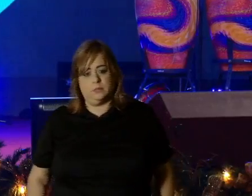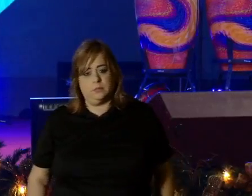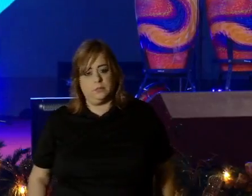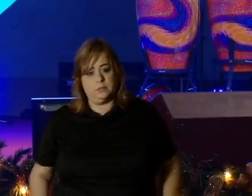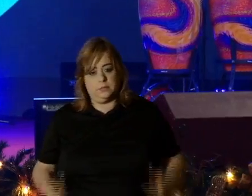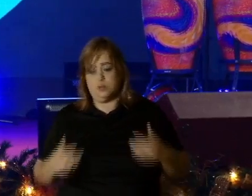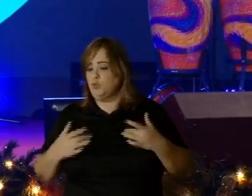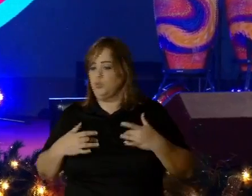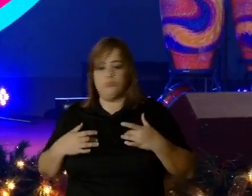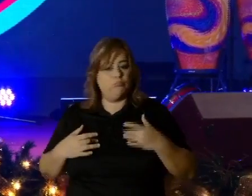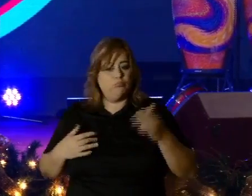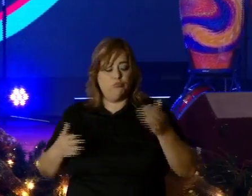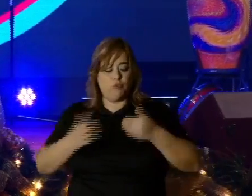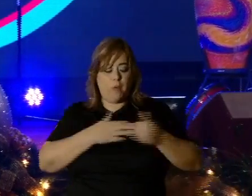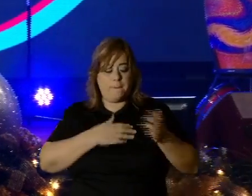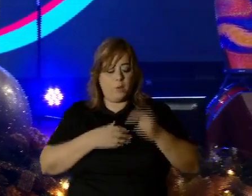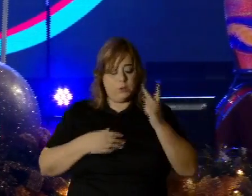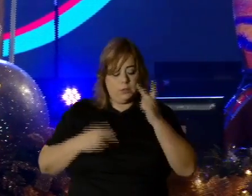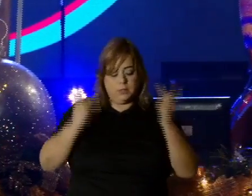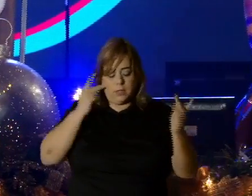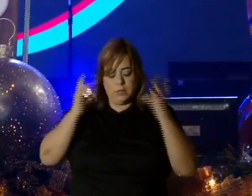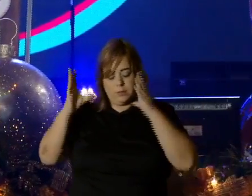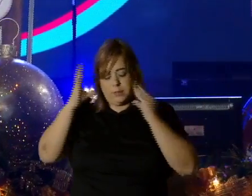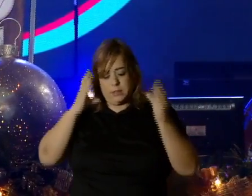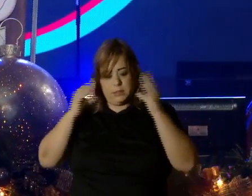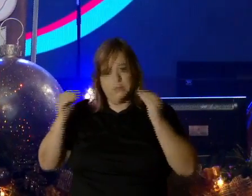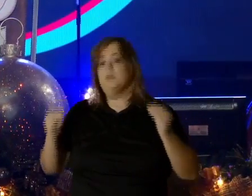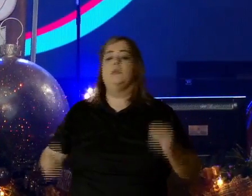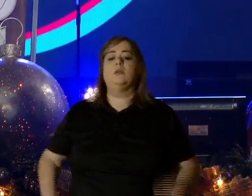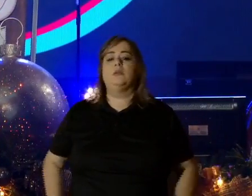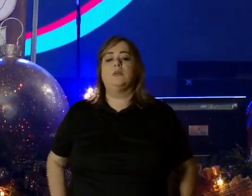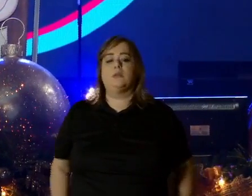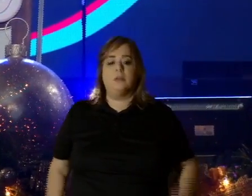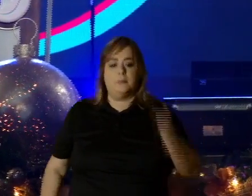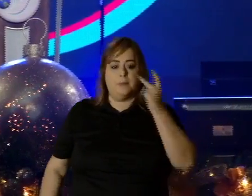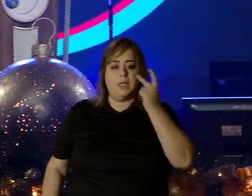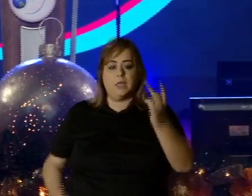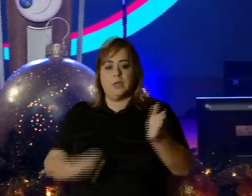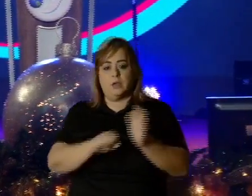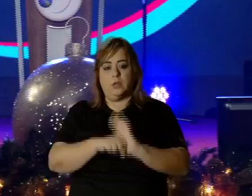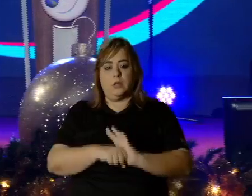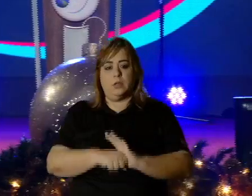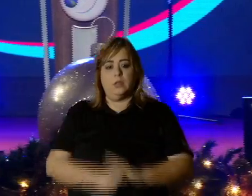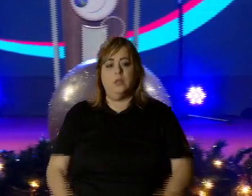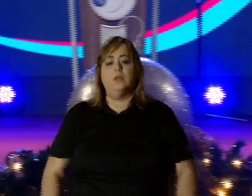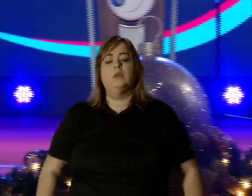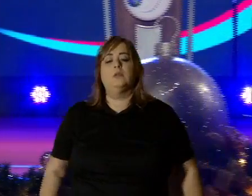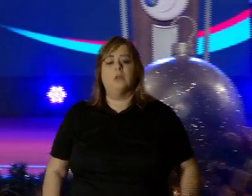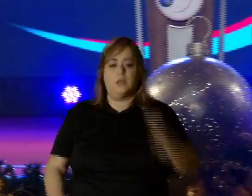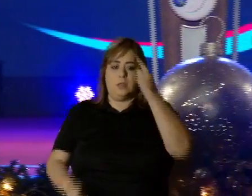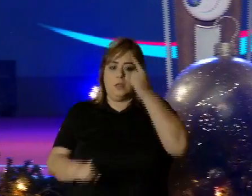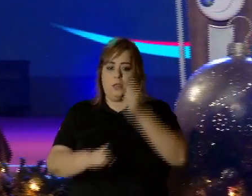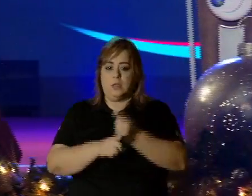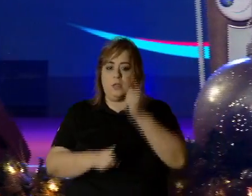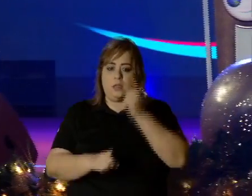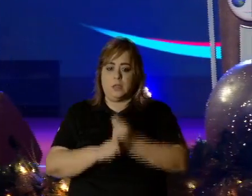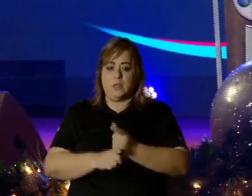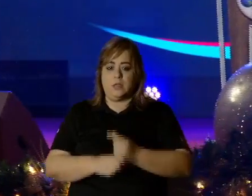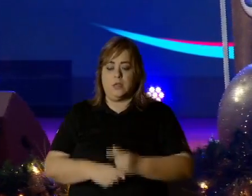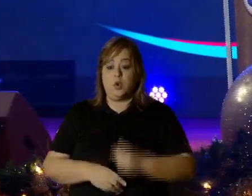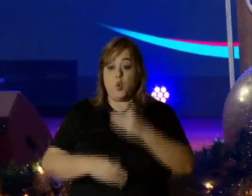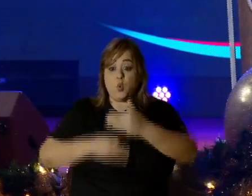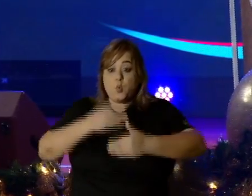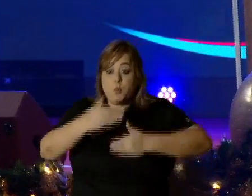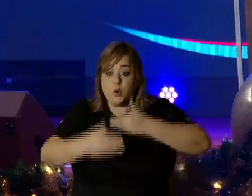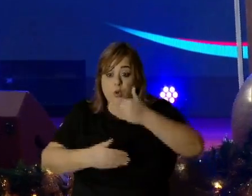enfermo y estás enfermo. Mira para allá y la gente no te quiere, no te abraza. Mira esta pandemia, mira esto. Mire, mi hermano, estás pasando por